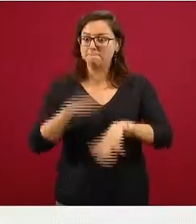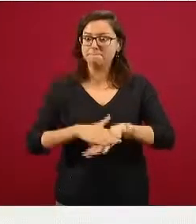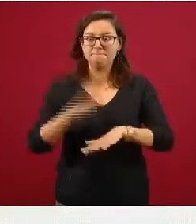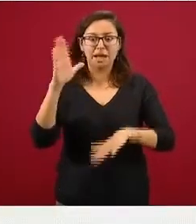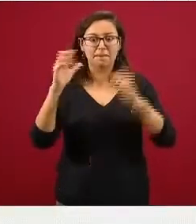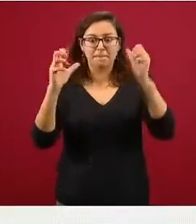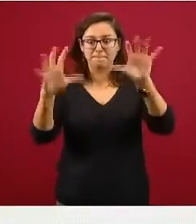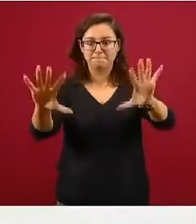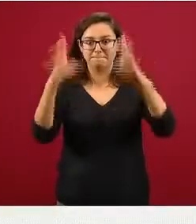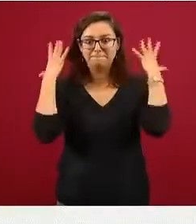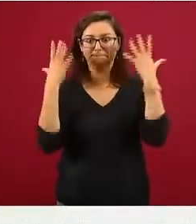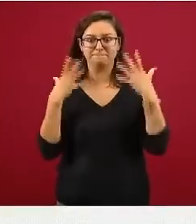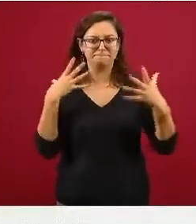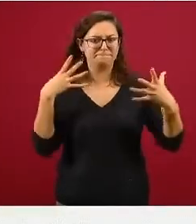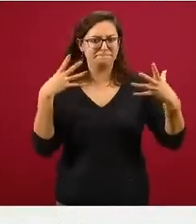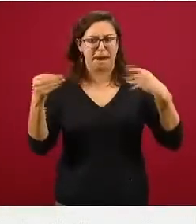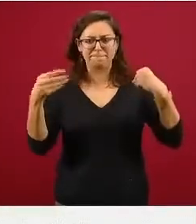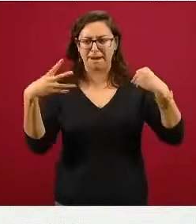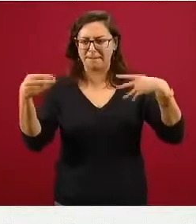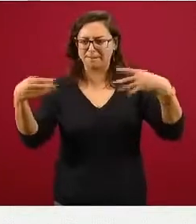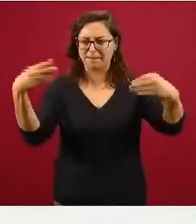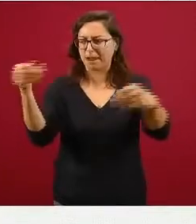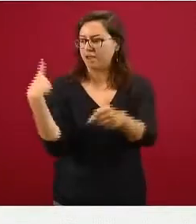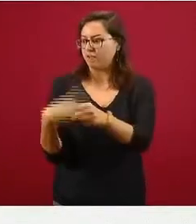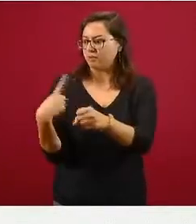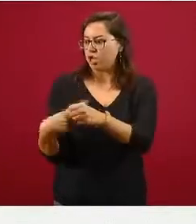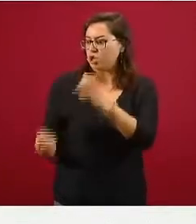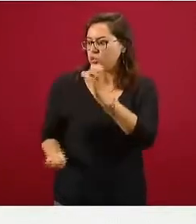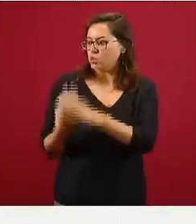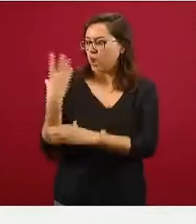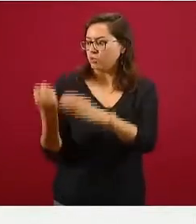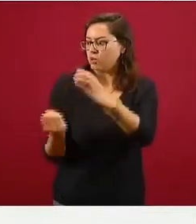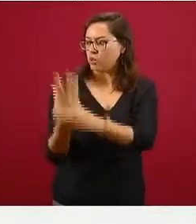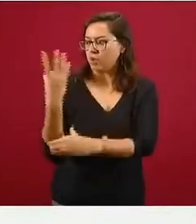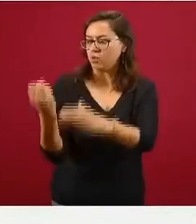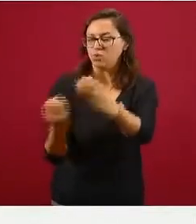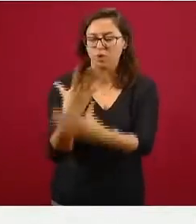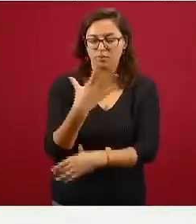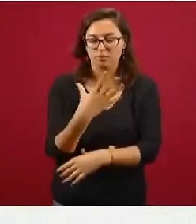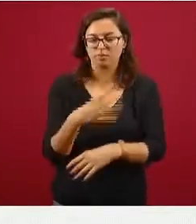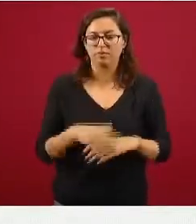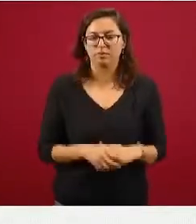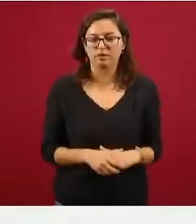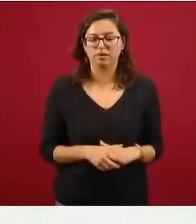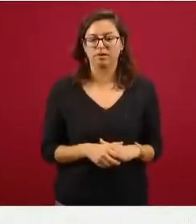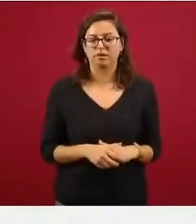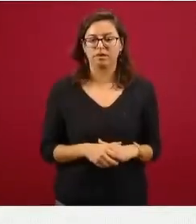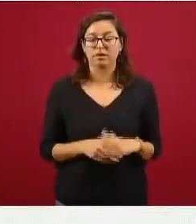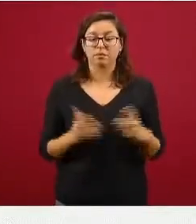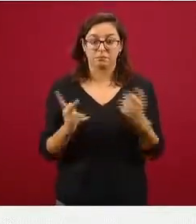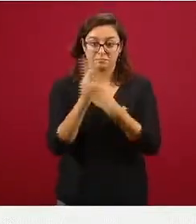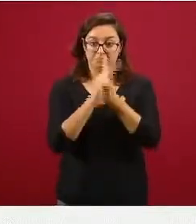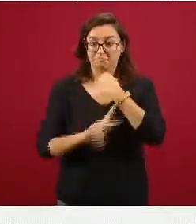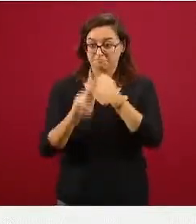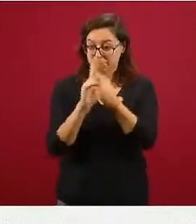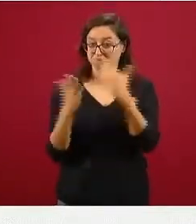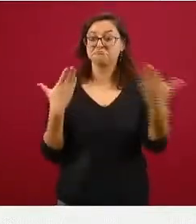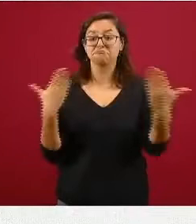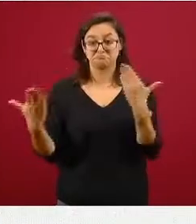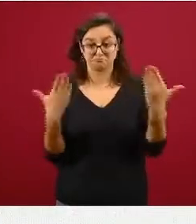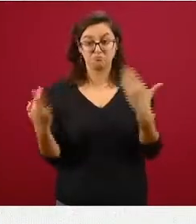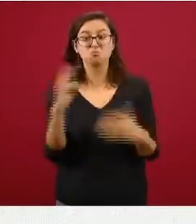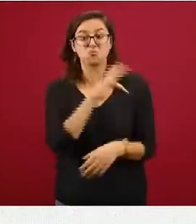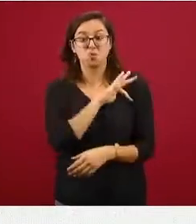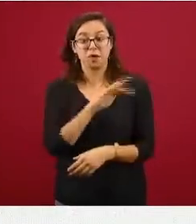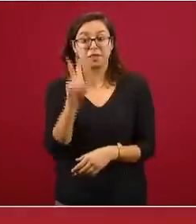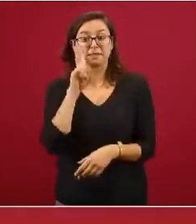rápida de casos nuevos, ajustada por la población, por el tamaño poblacional. La comparación entre países aquí es adecuada